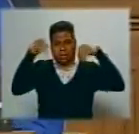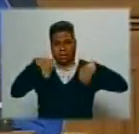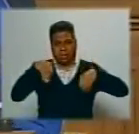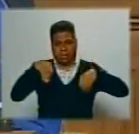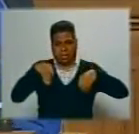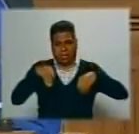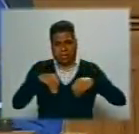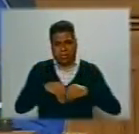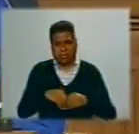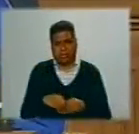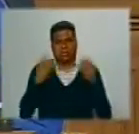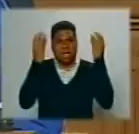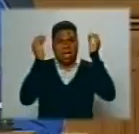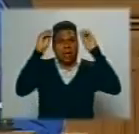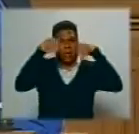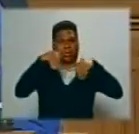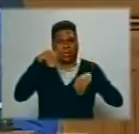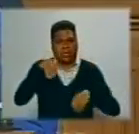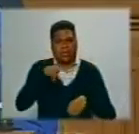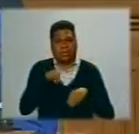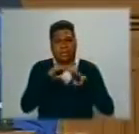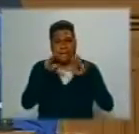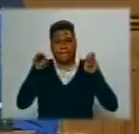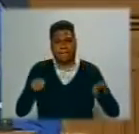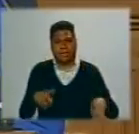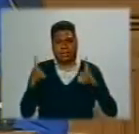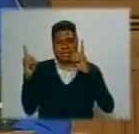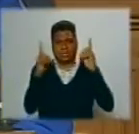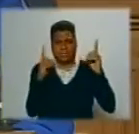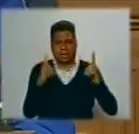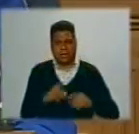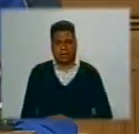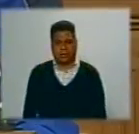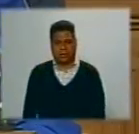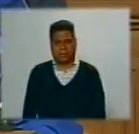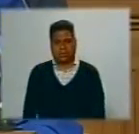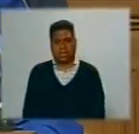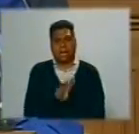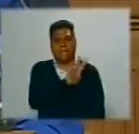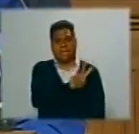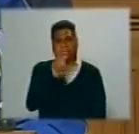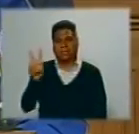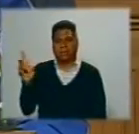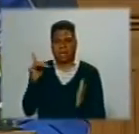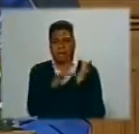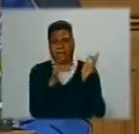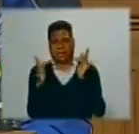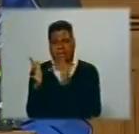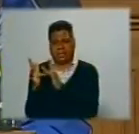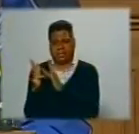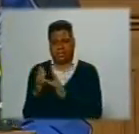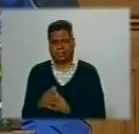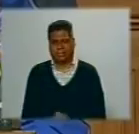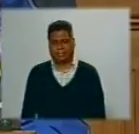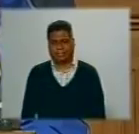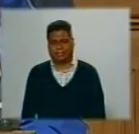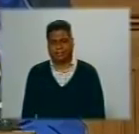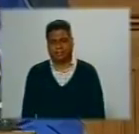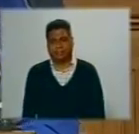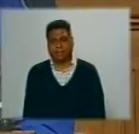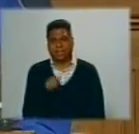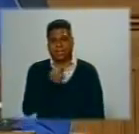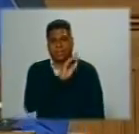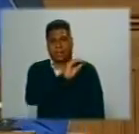había consensuado en esa mesa de diálogo. 22 de abril, allí está la